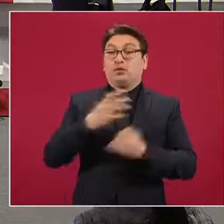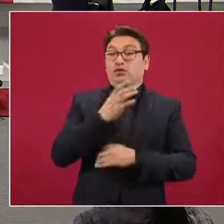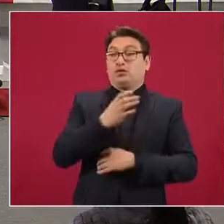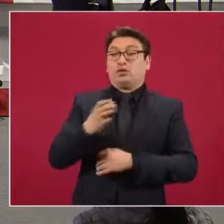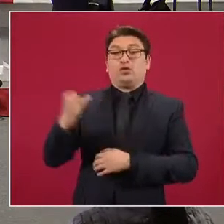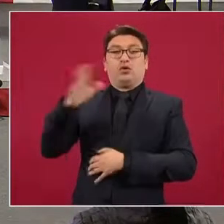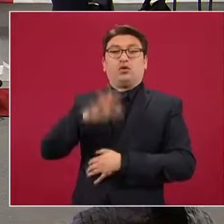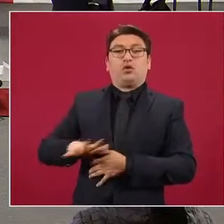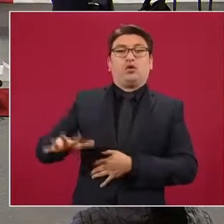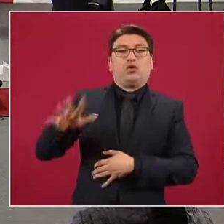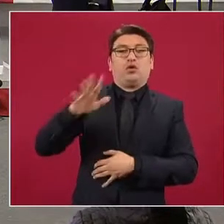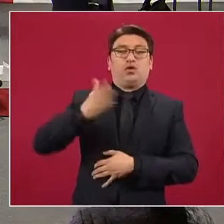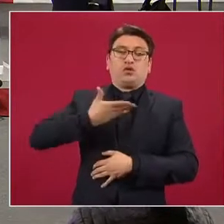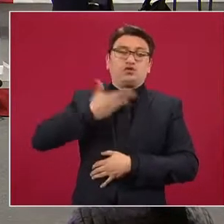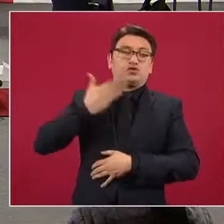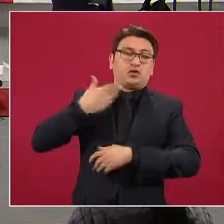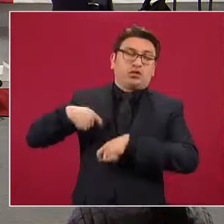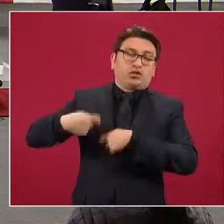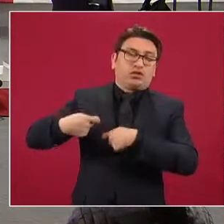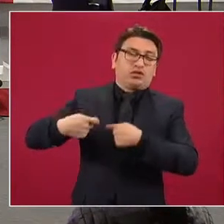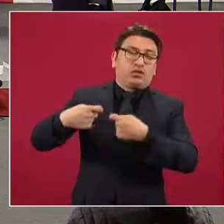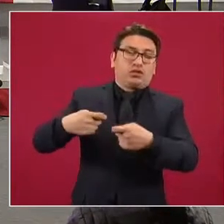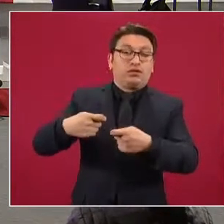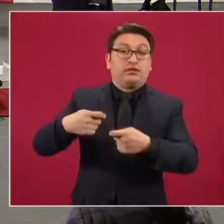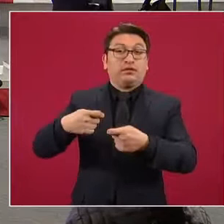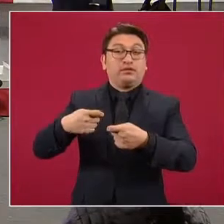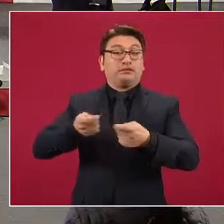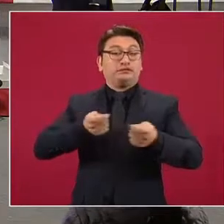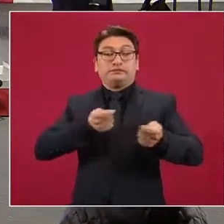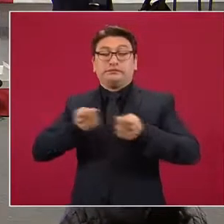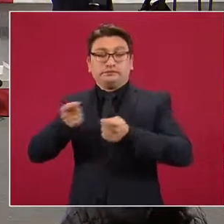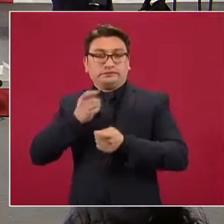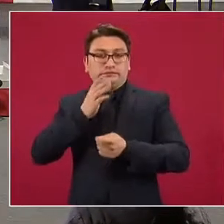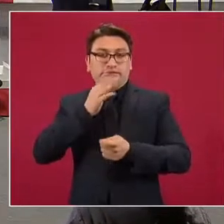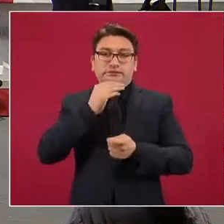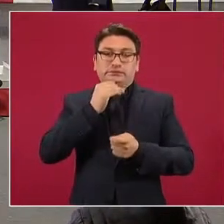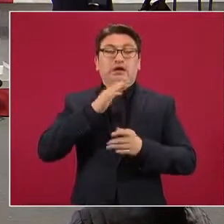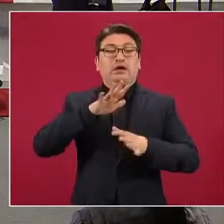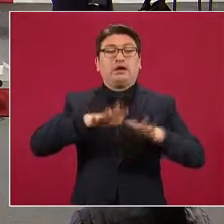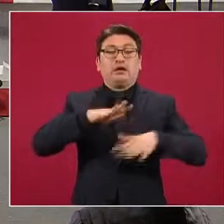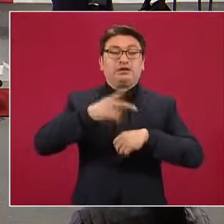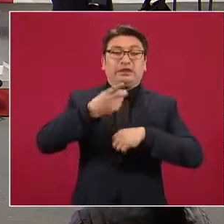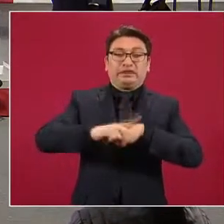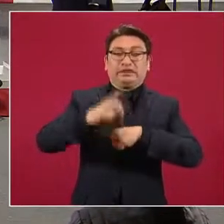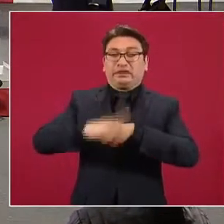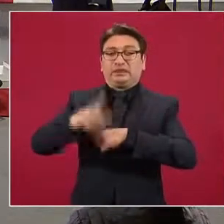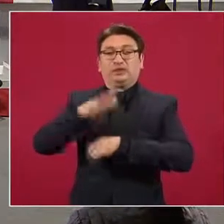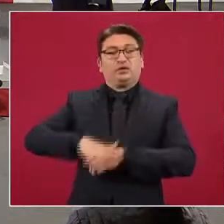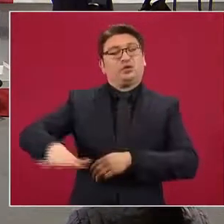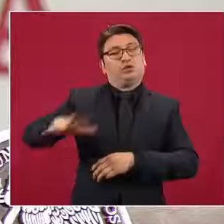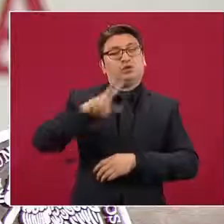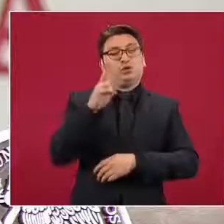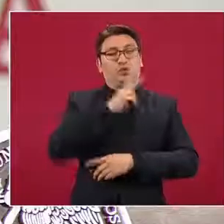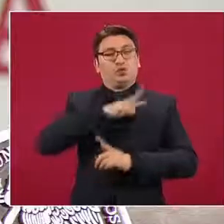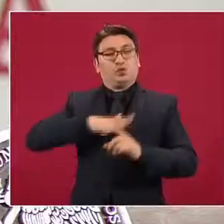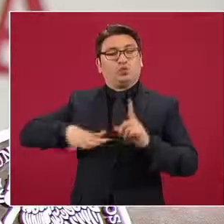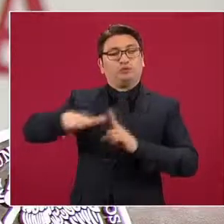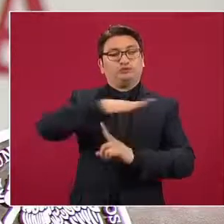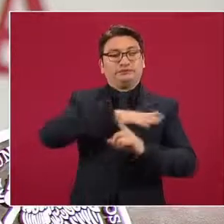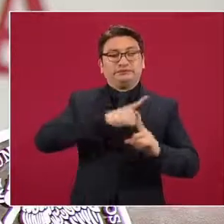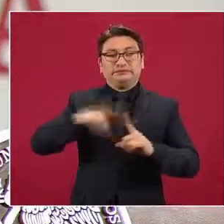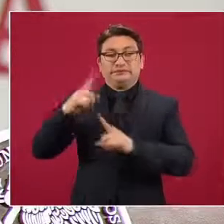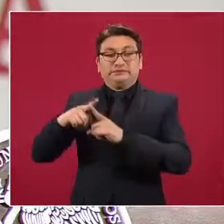la humanidad ha perdido el control de esa capacidad y ha generado daños inconmensurables al medio ambiente. Es